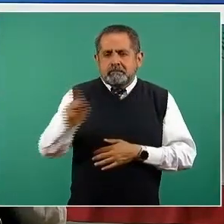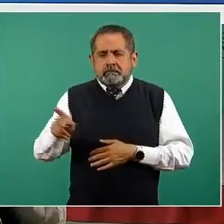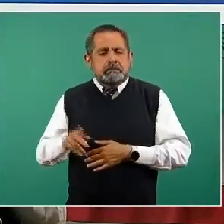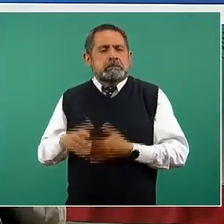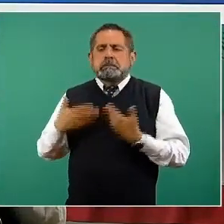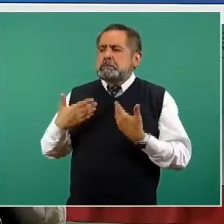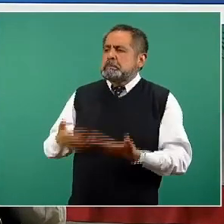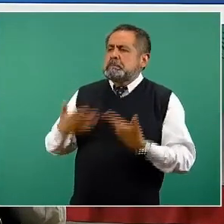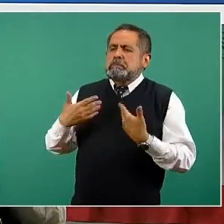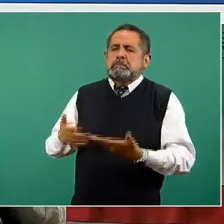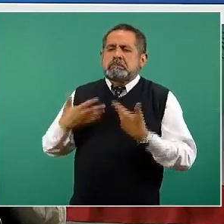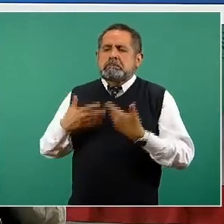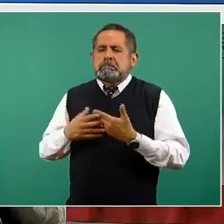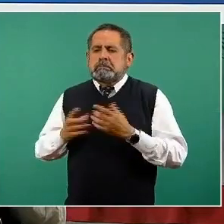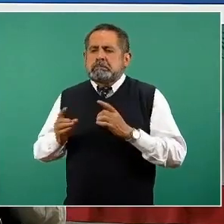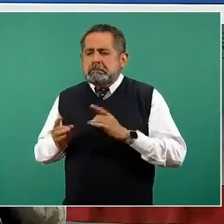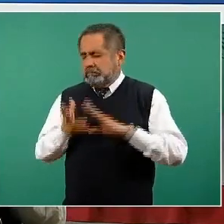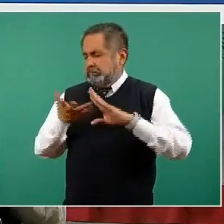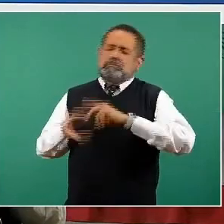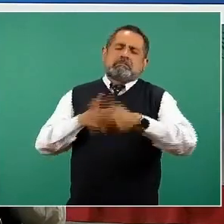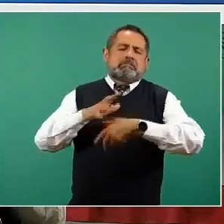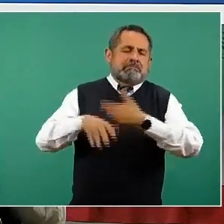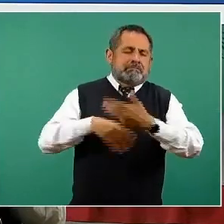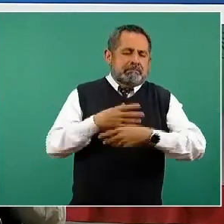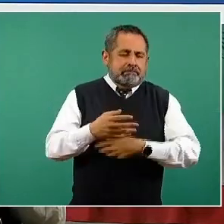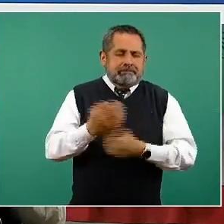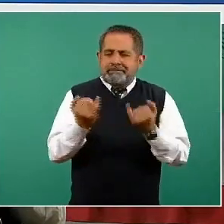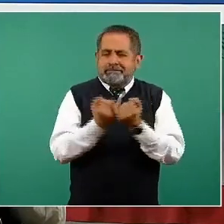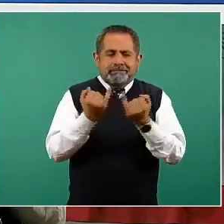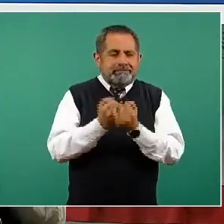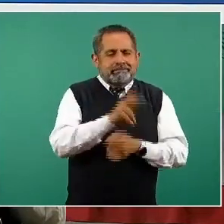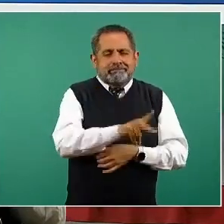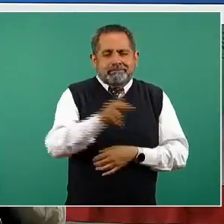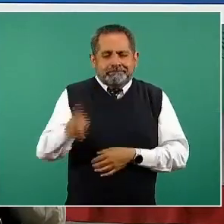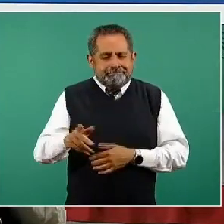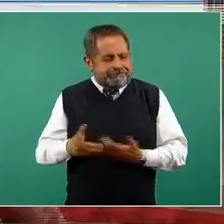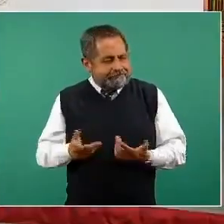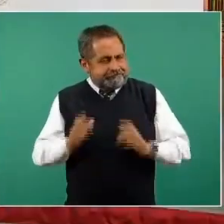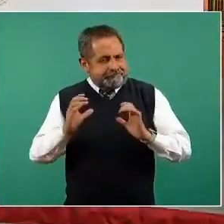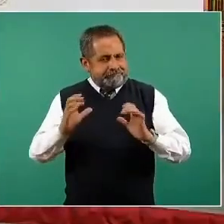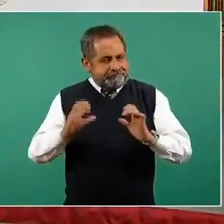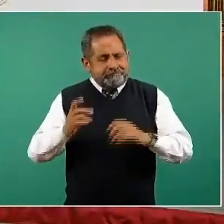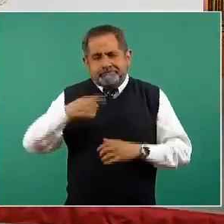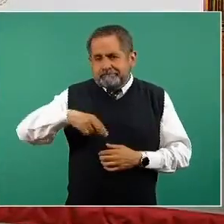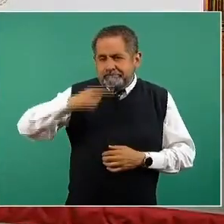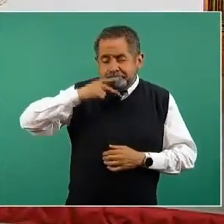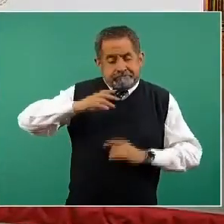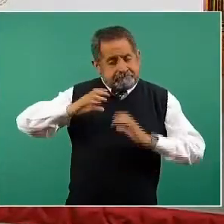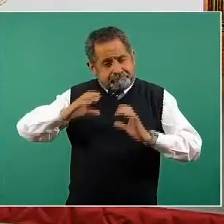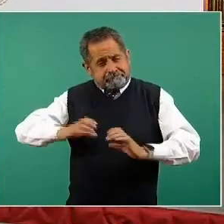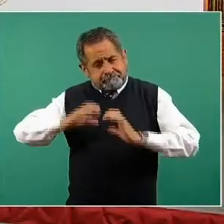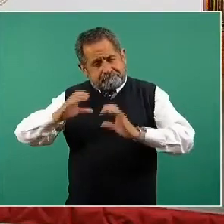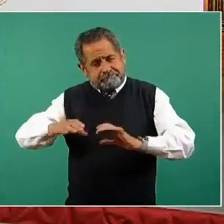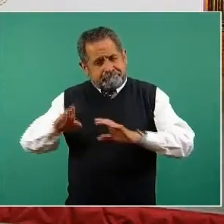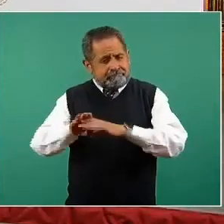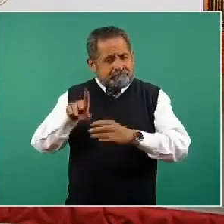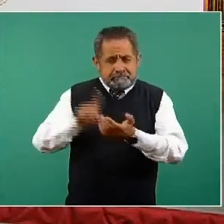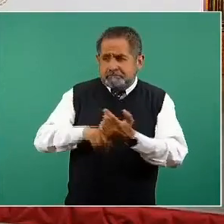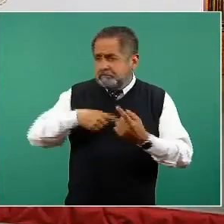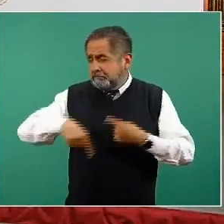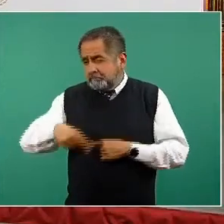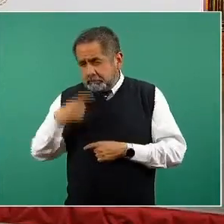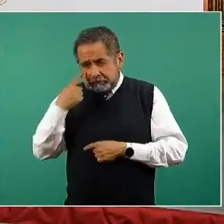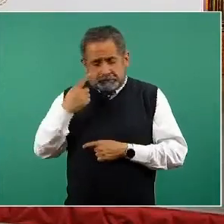nuevamente incrementar la actividad epidémica. Si no nos cuidamos, si no implementamos las medidas